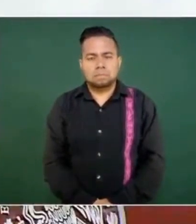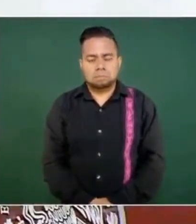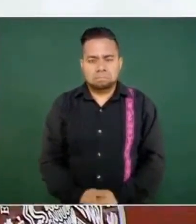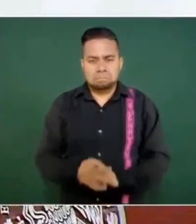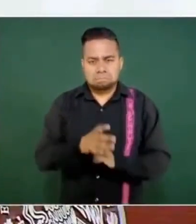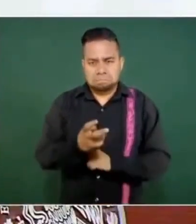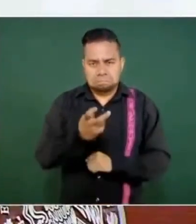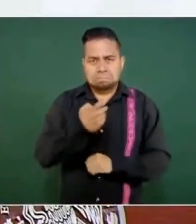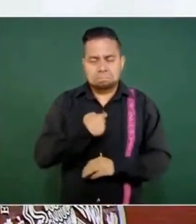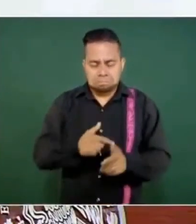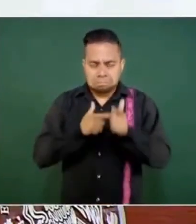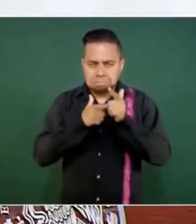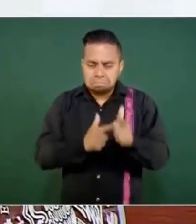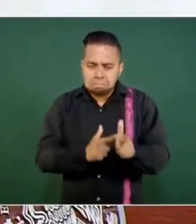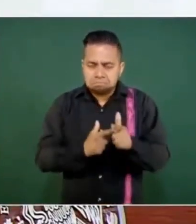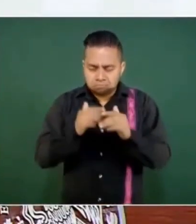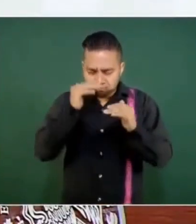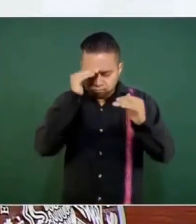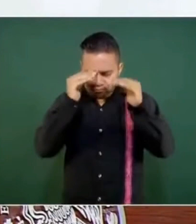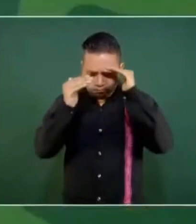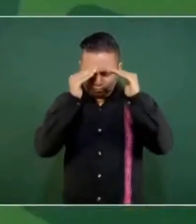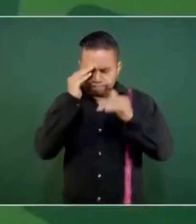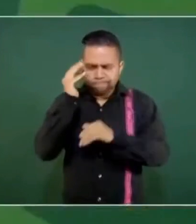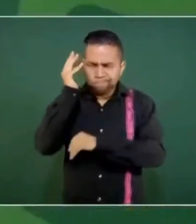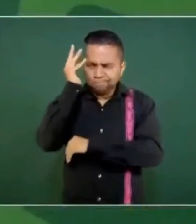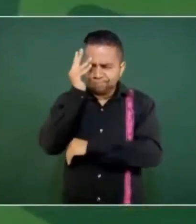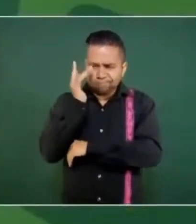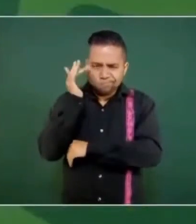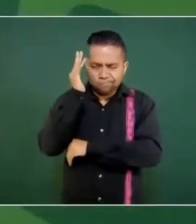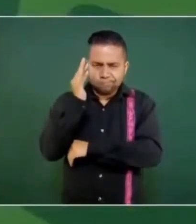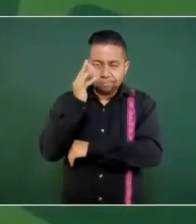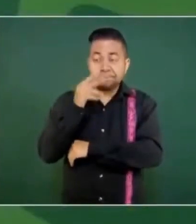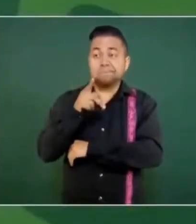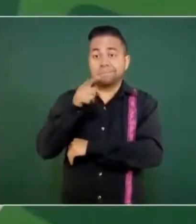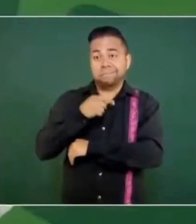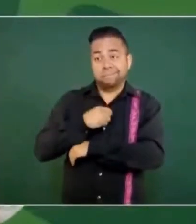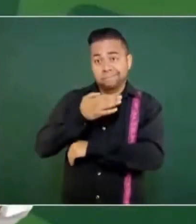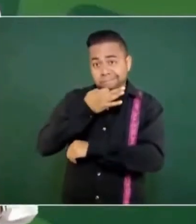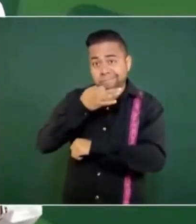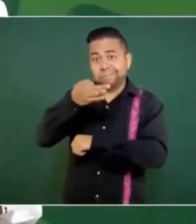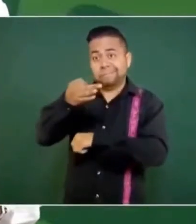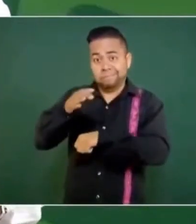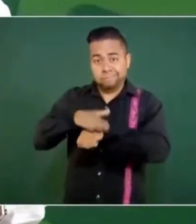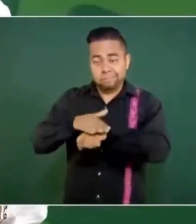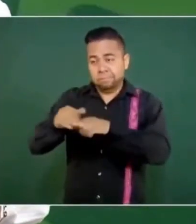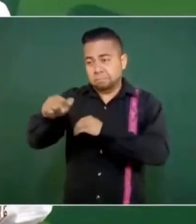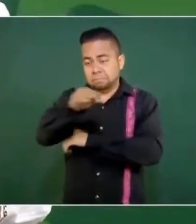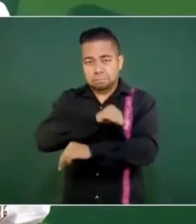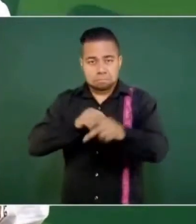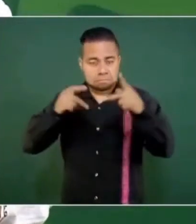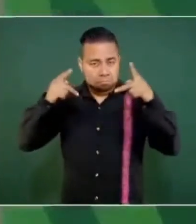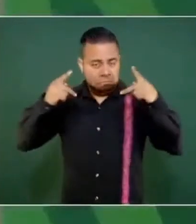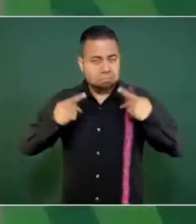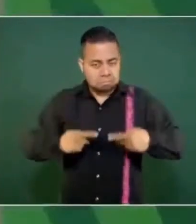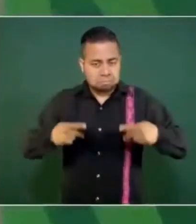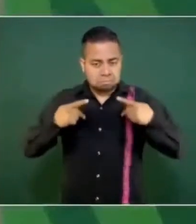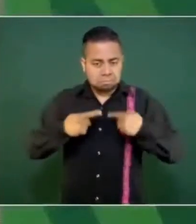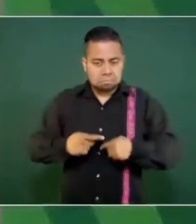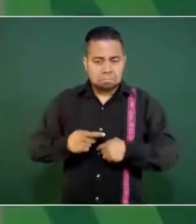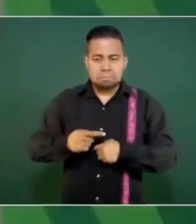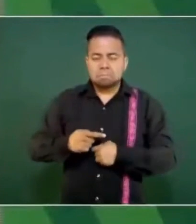analizando, pero decirle también a la gente que no hace falta llegar